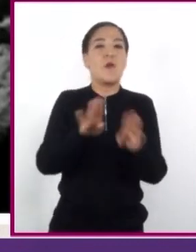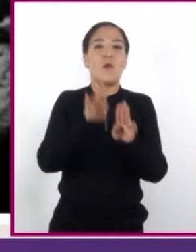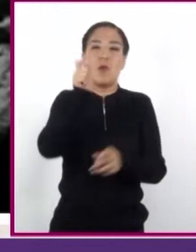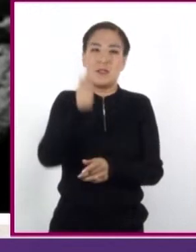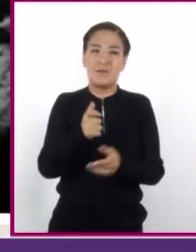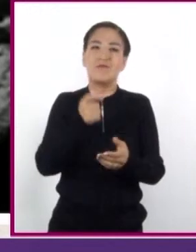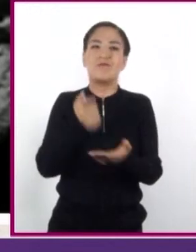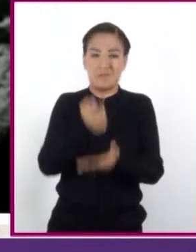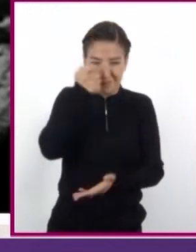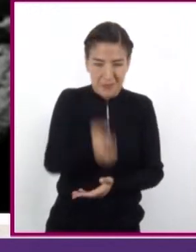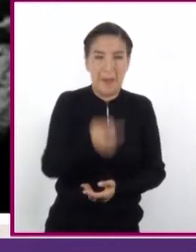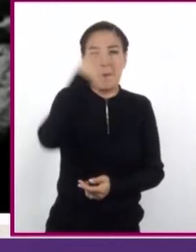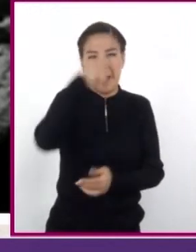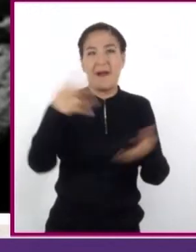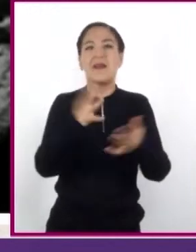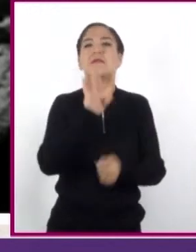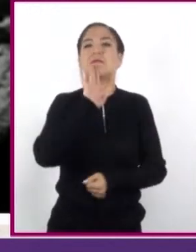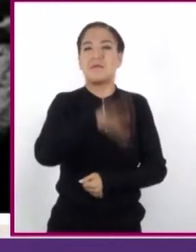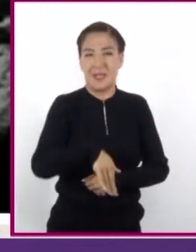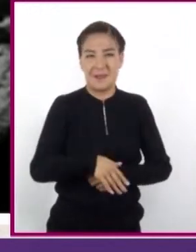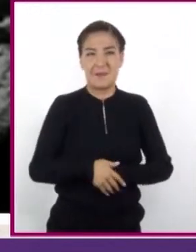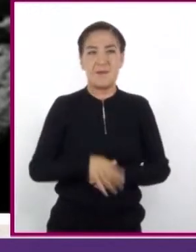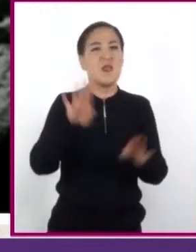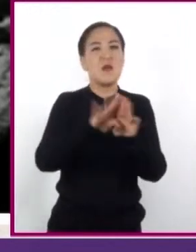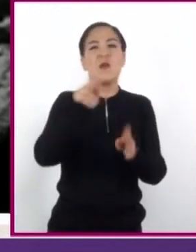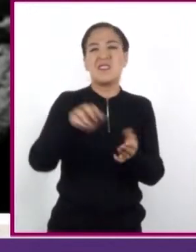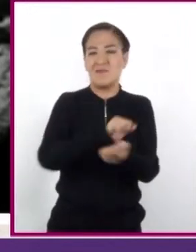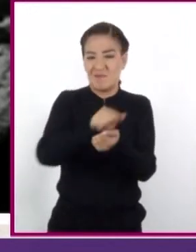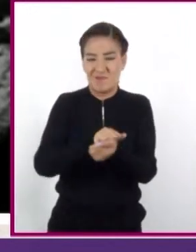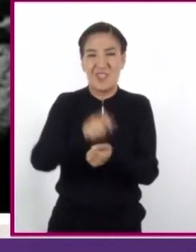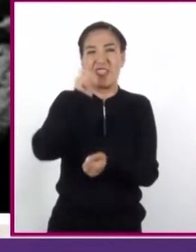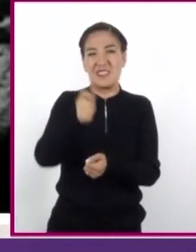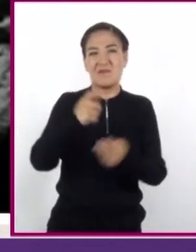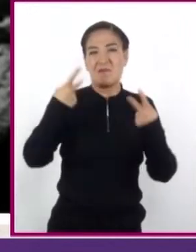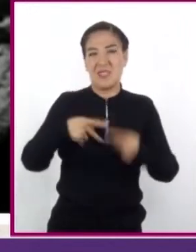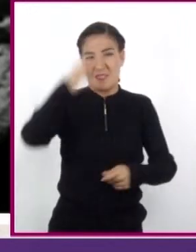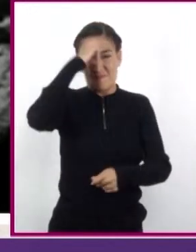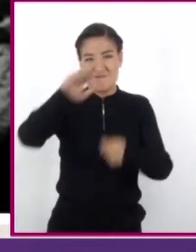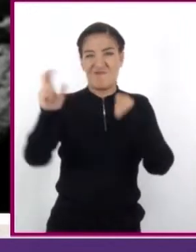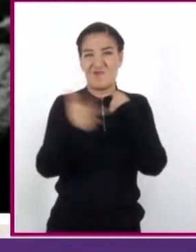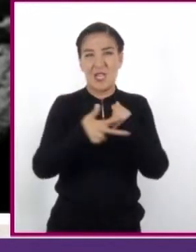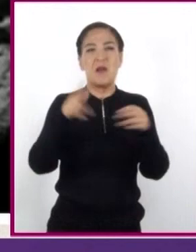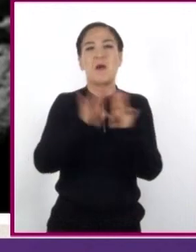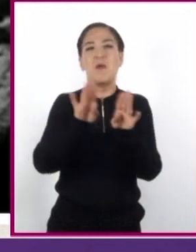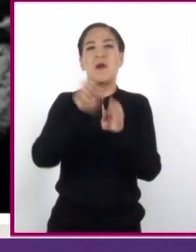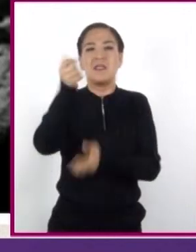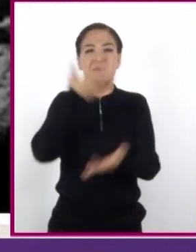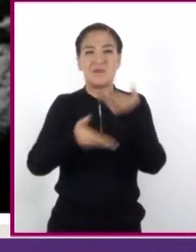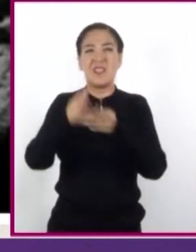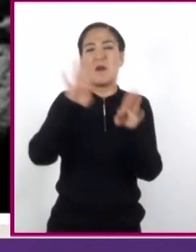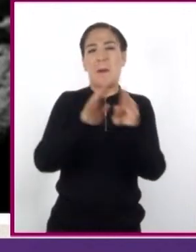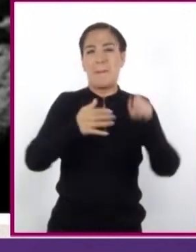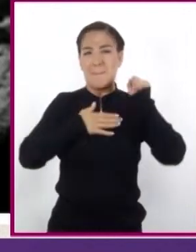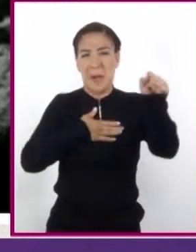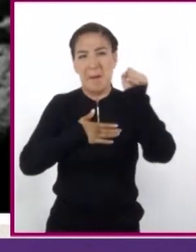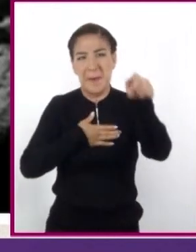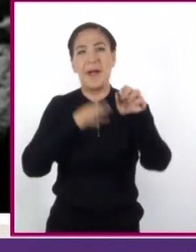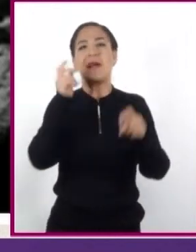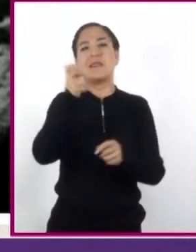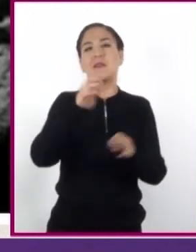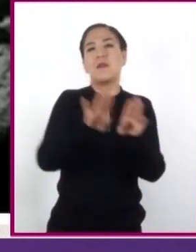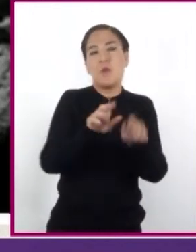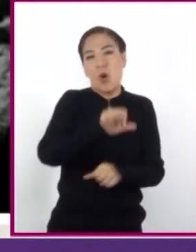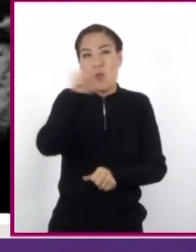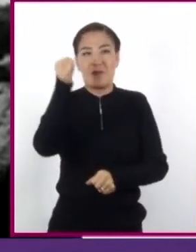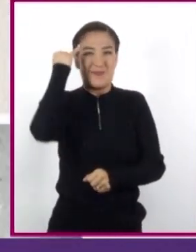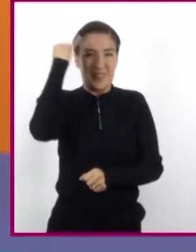que persistía entre los indios, acabar con los extranjeros que profesaban simpatías con el protestantismo y otras